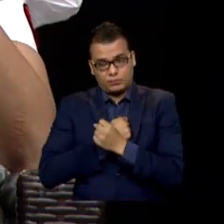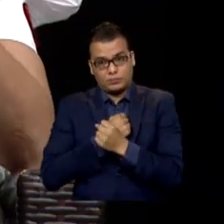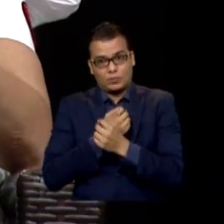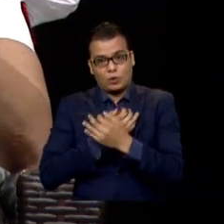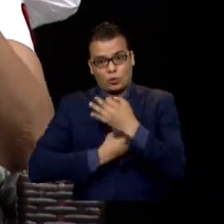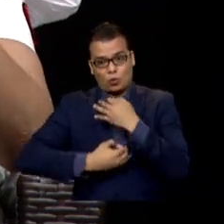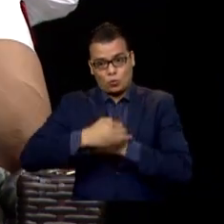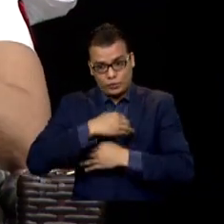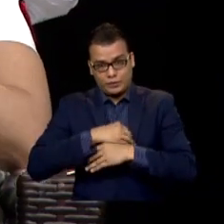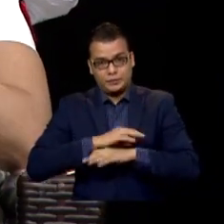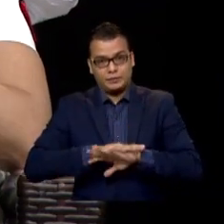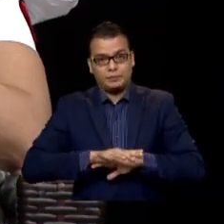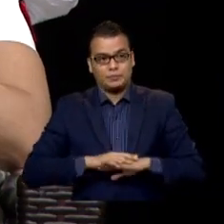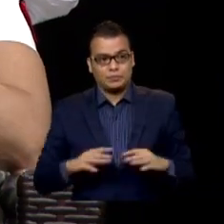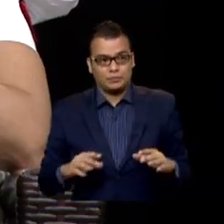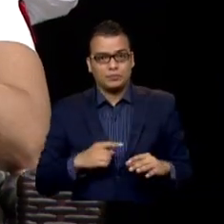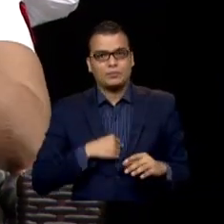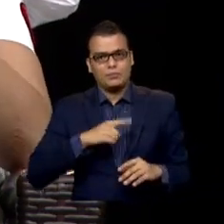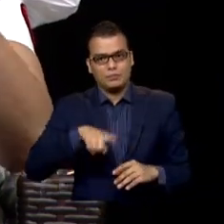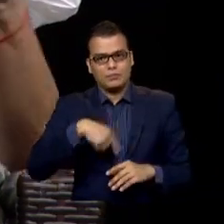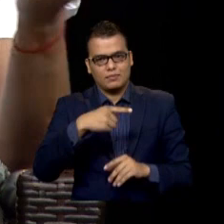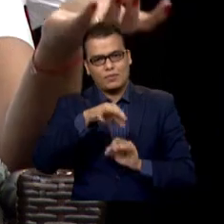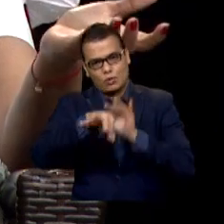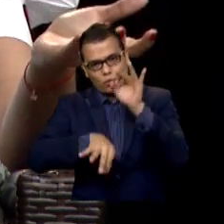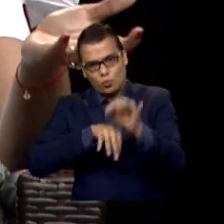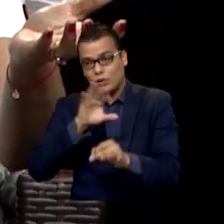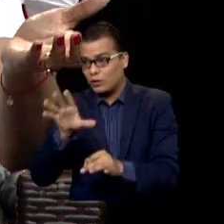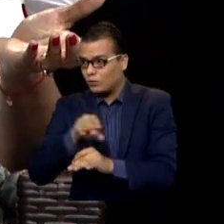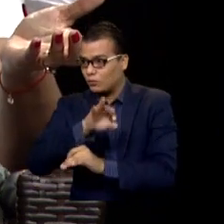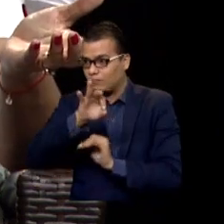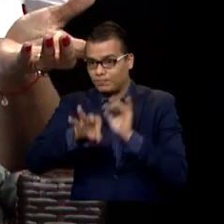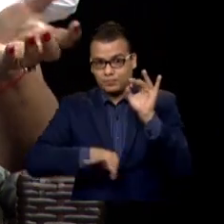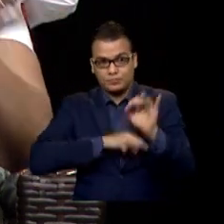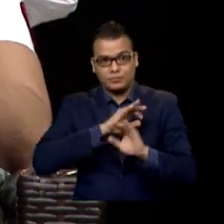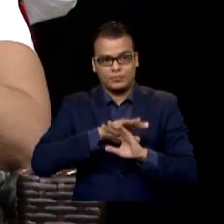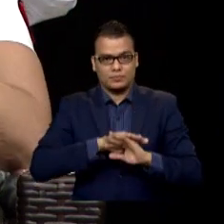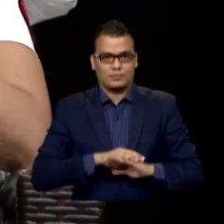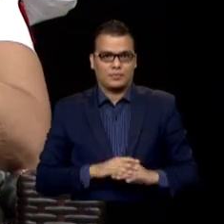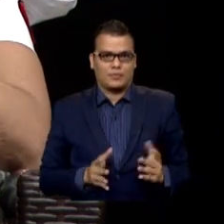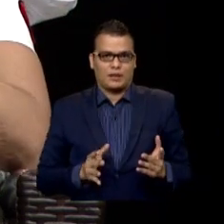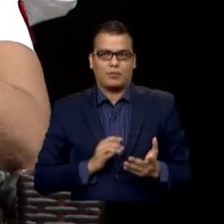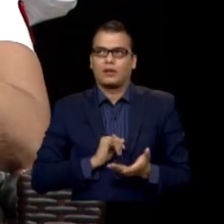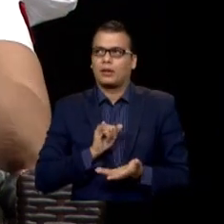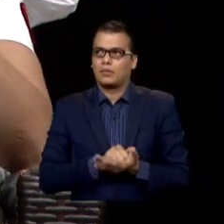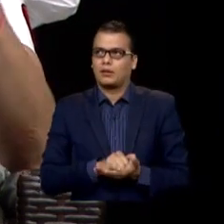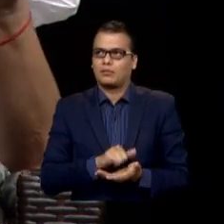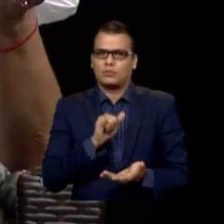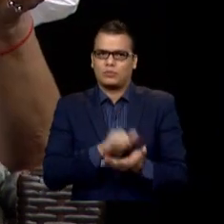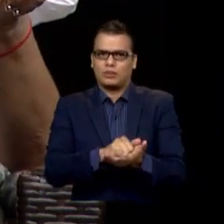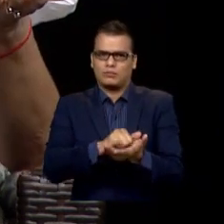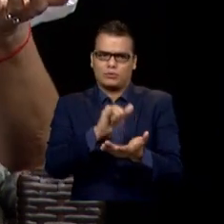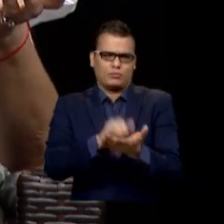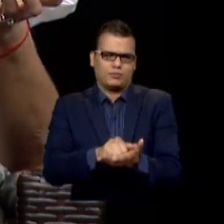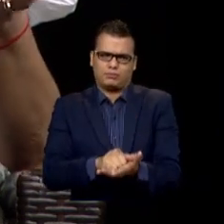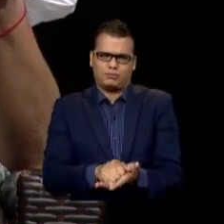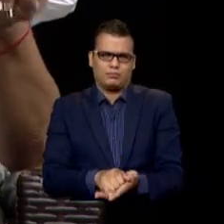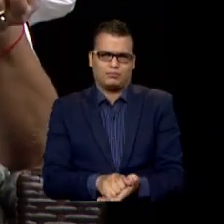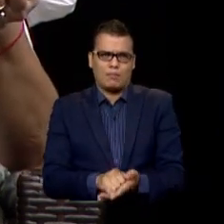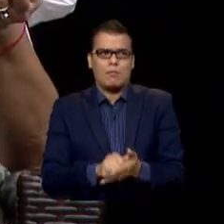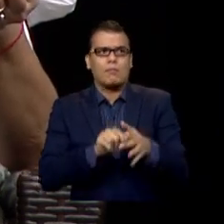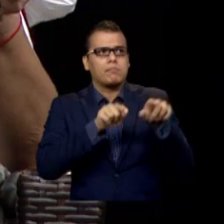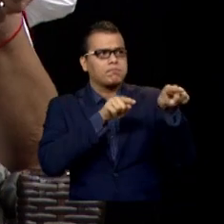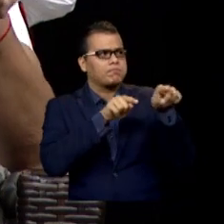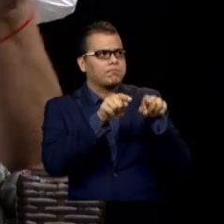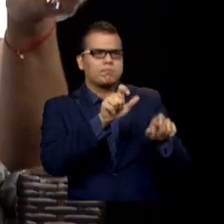Me quiero, te cuido, nos cuidamos todos porque no podemos seguir en este escenario. Vemos sitios